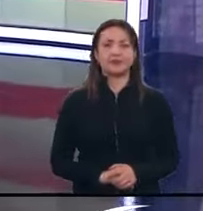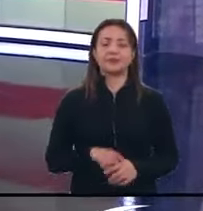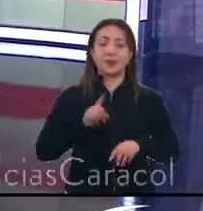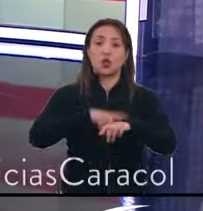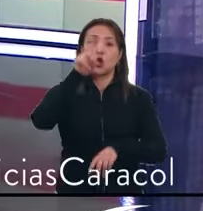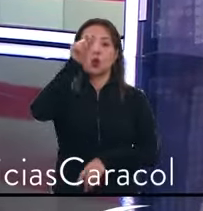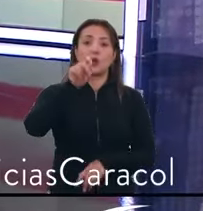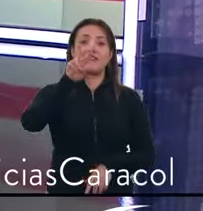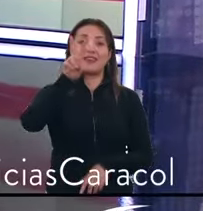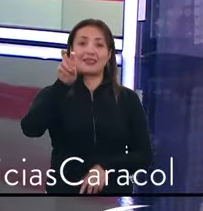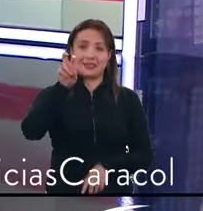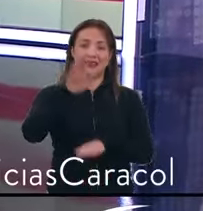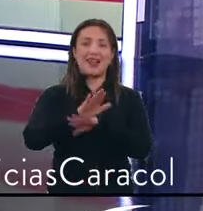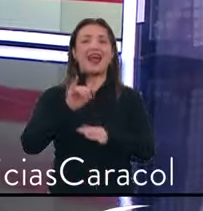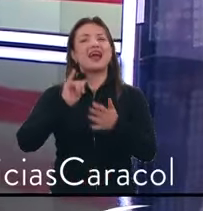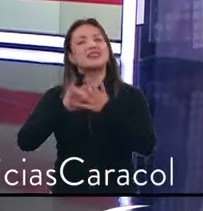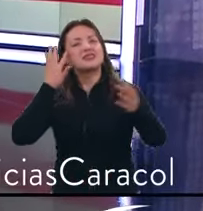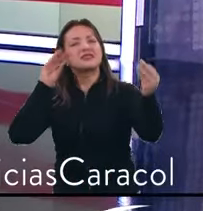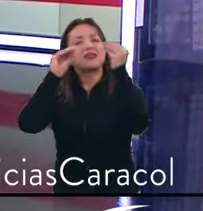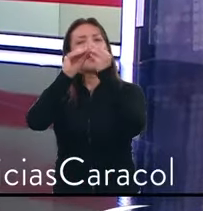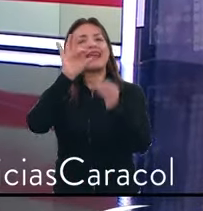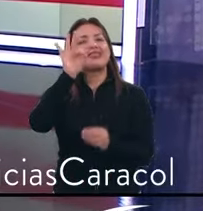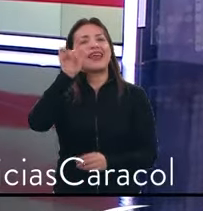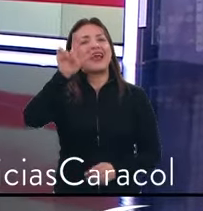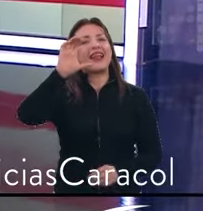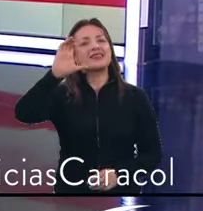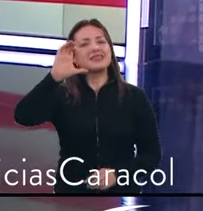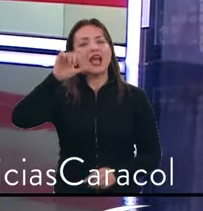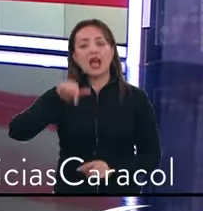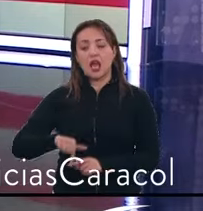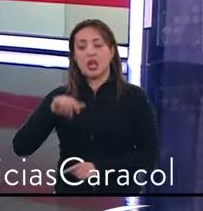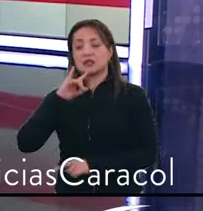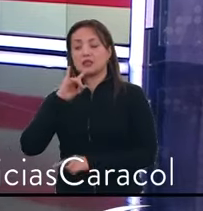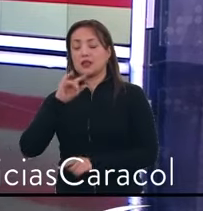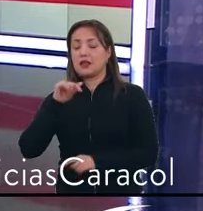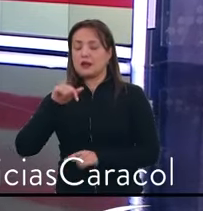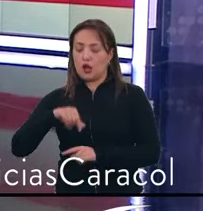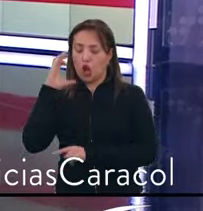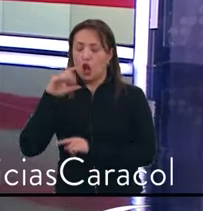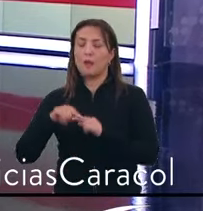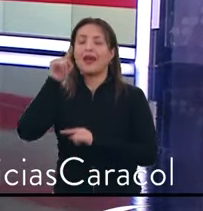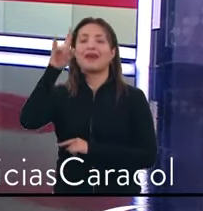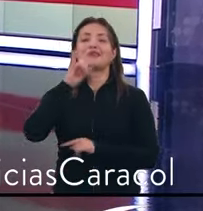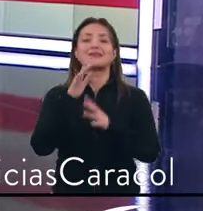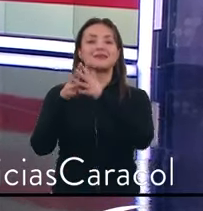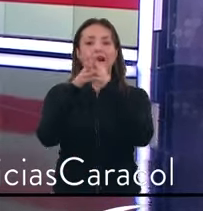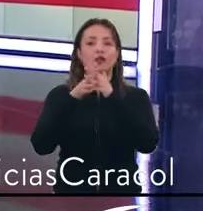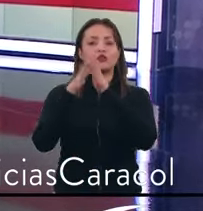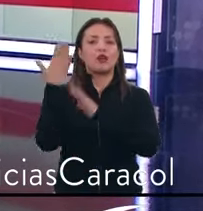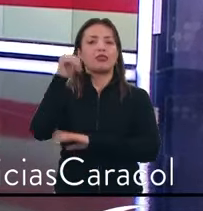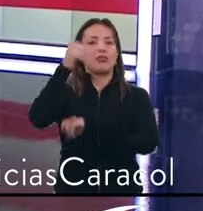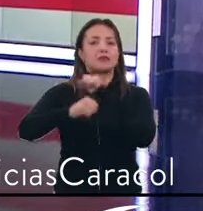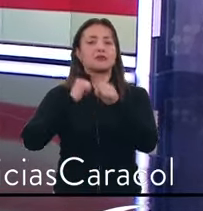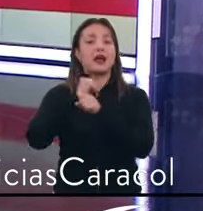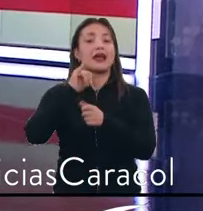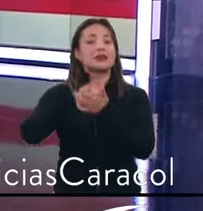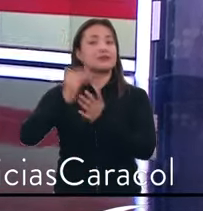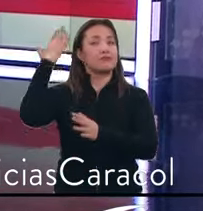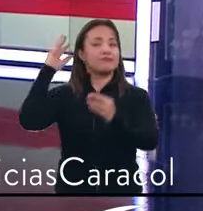Una tarde, 27 minutos. El Tratado de Libre Comercio entre Colombia y Estados Unidos hoy cumple 10 años de haber sido firmado. El 15 de mayo de 2012 se